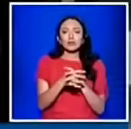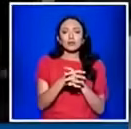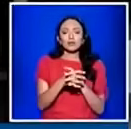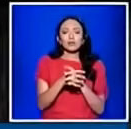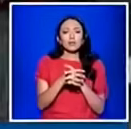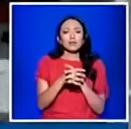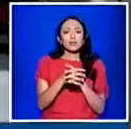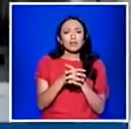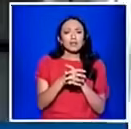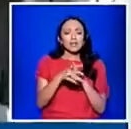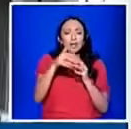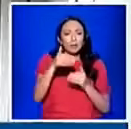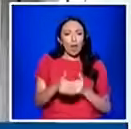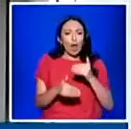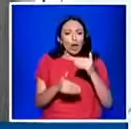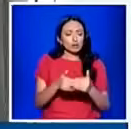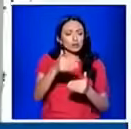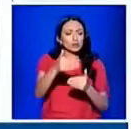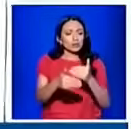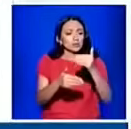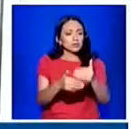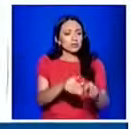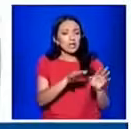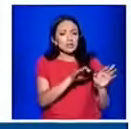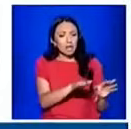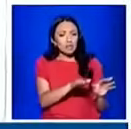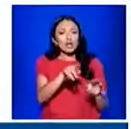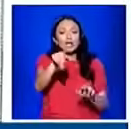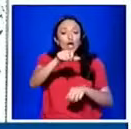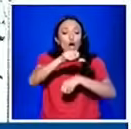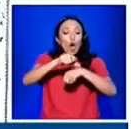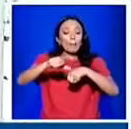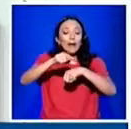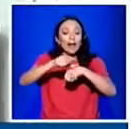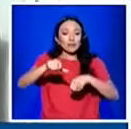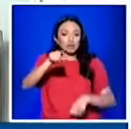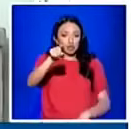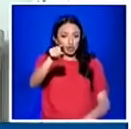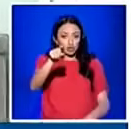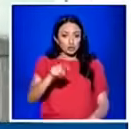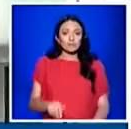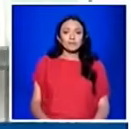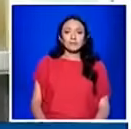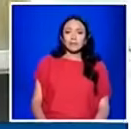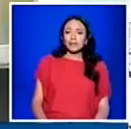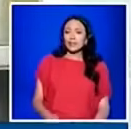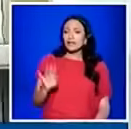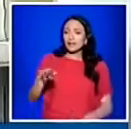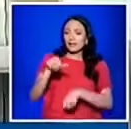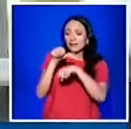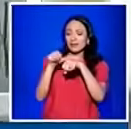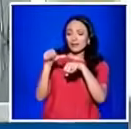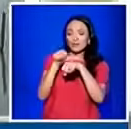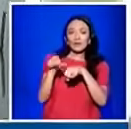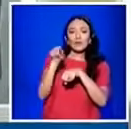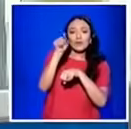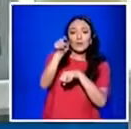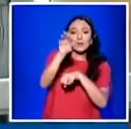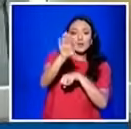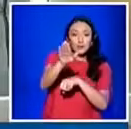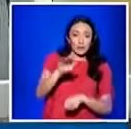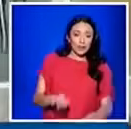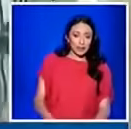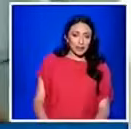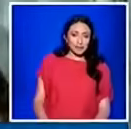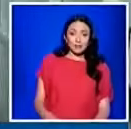porque aquí es donde tienen directamente los quirófanos, ¿no? Sí, efectivamente, el proceso es una vez que se ha